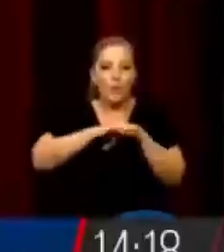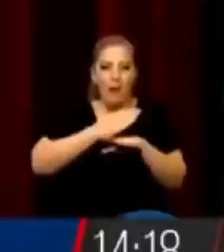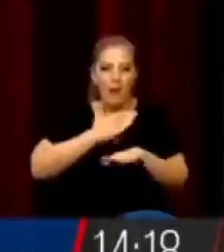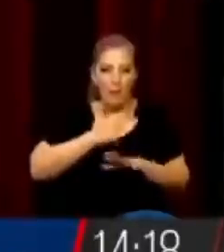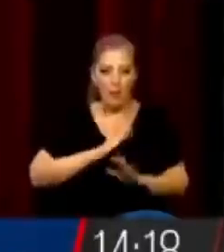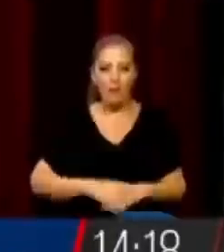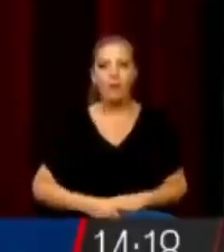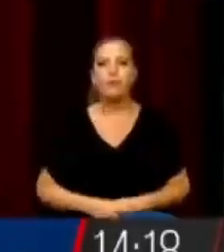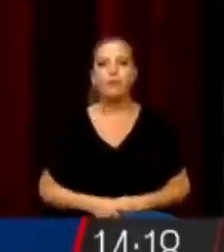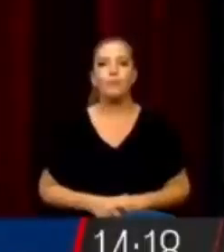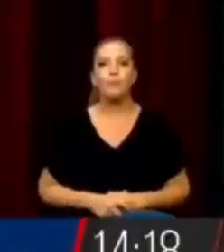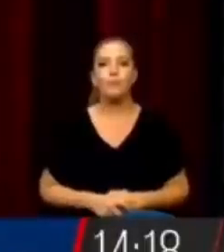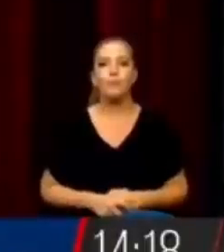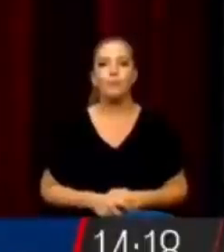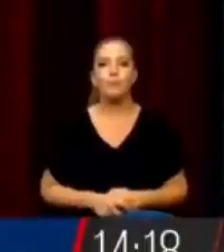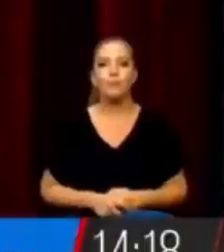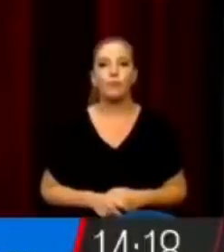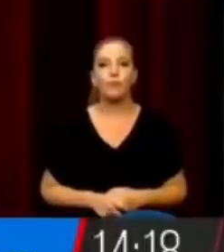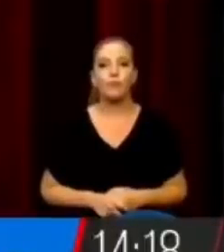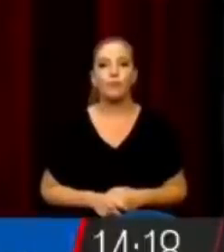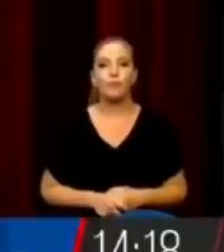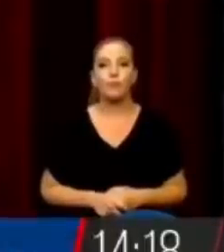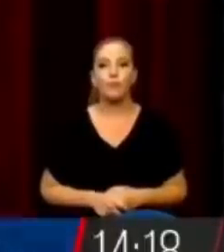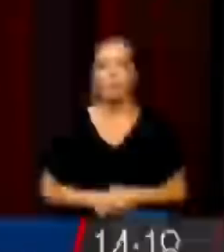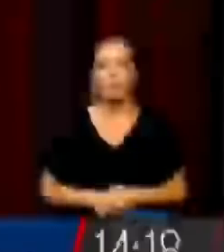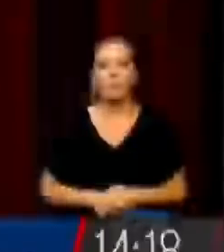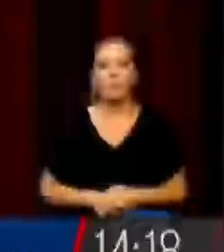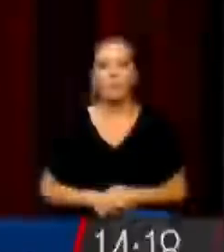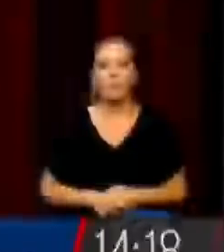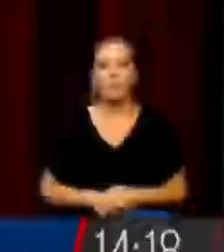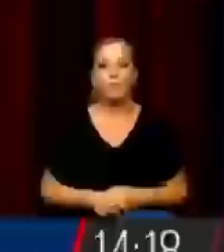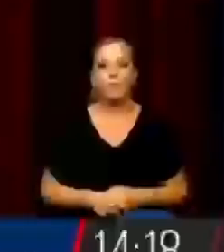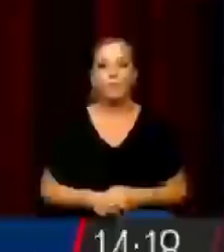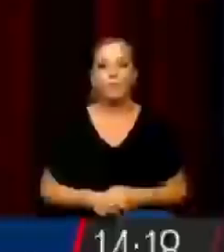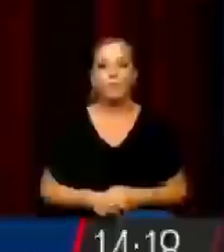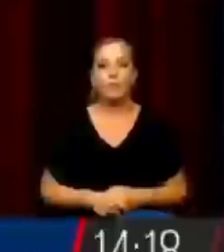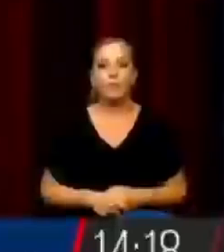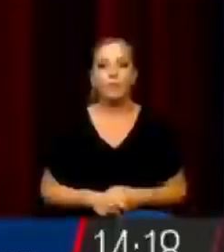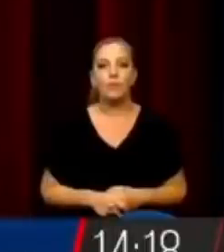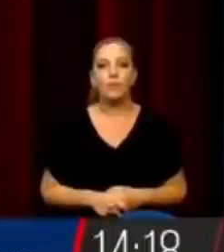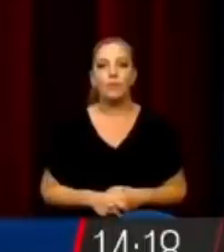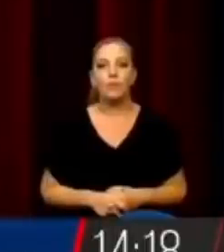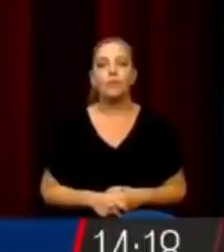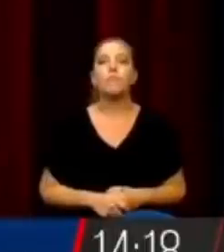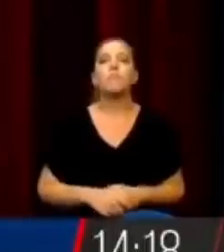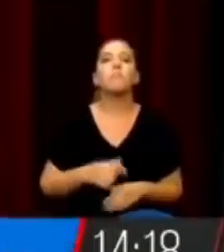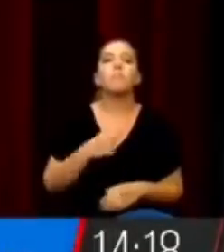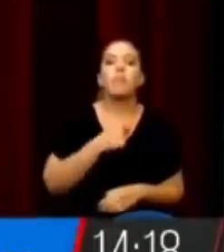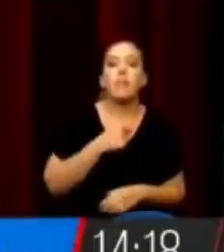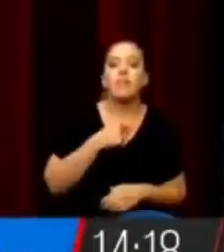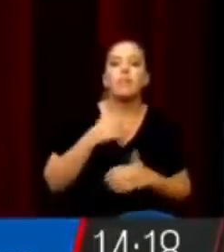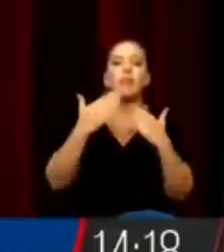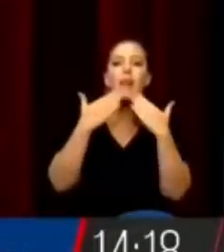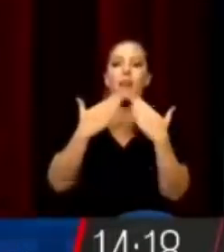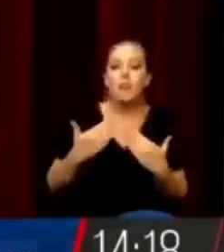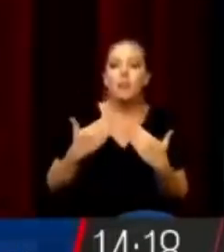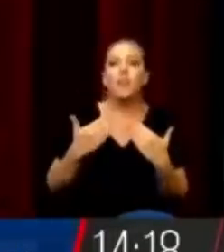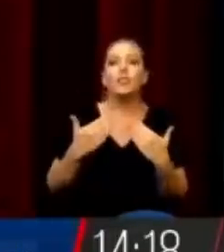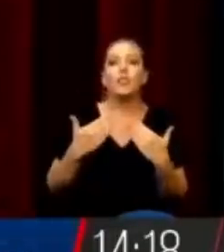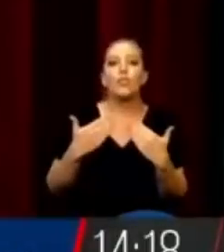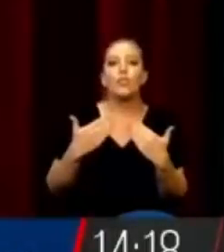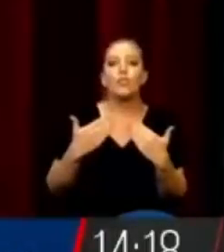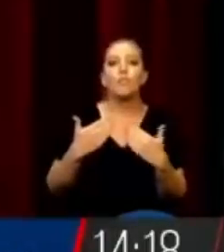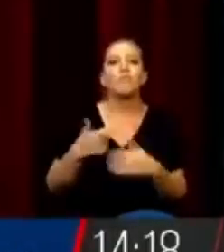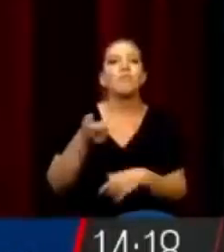con los demócratas los que aprobaron, los republicanos que gobernaban el país. No tenían los votos para pasar la legislación en el Congreso y fueron los demócratas